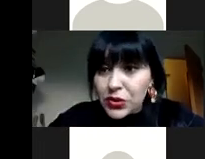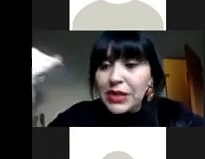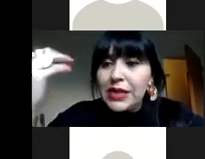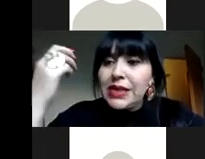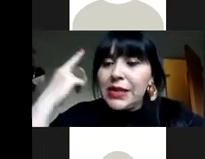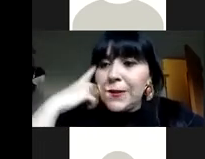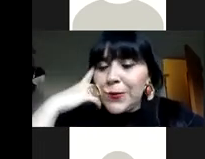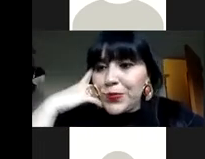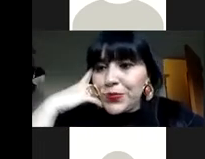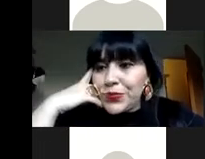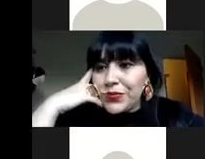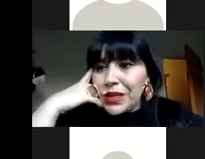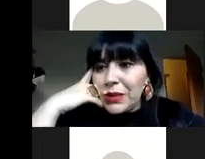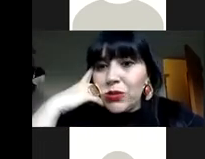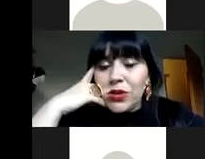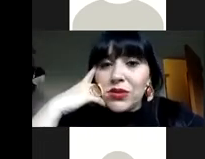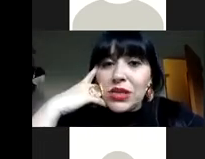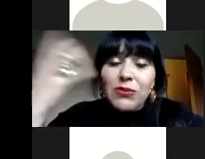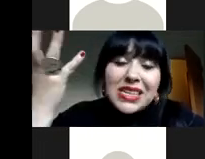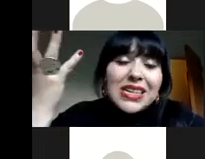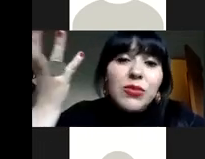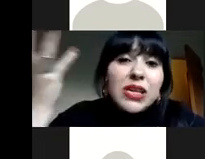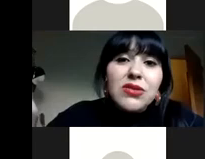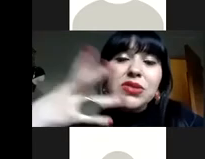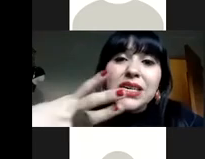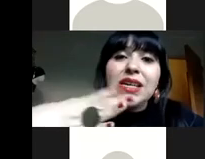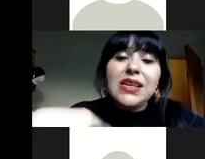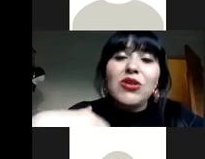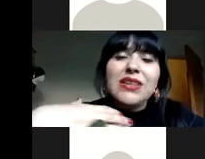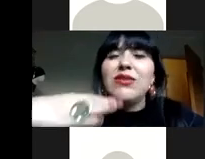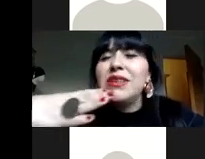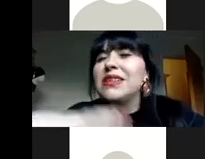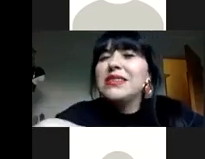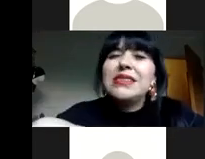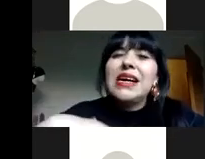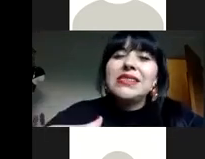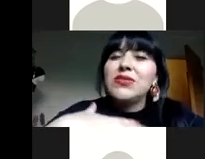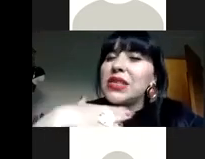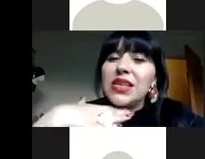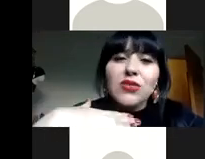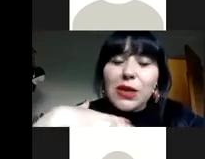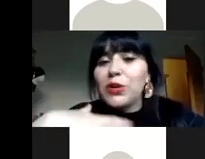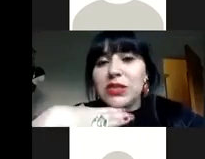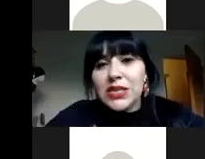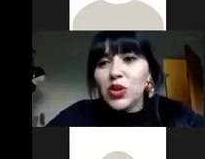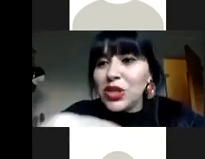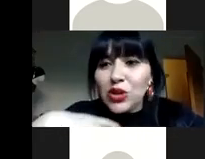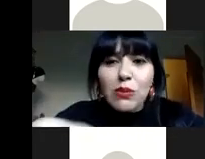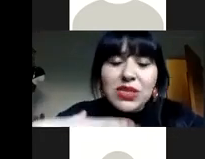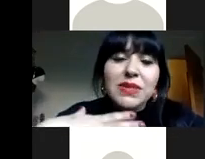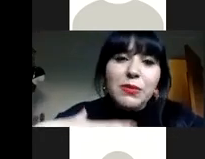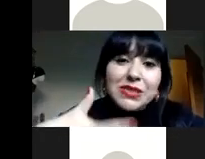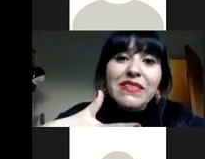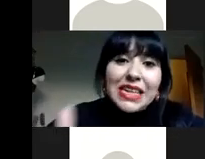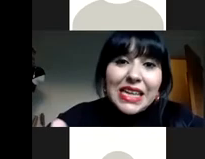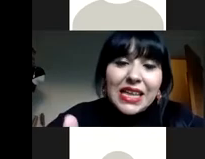adversos, y que por lo tanto tenemos que tratar de apoyar. Yo sé que el colegio hace su 32.000% y toma muchas